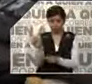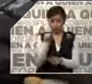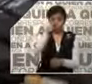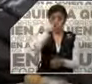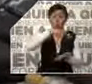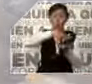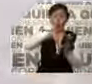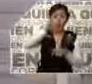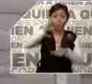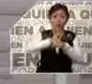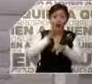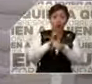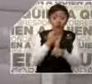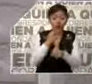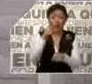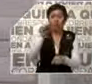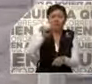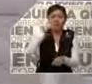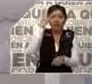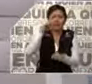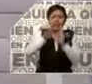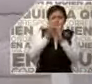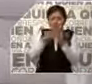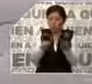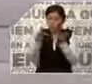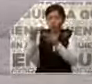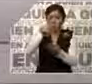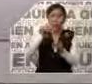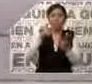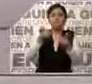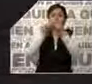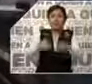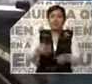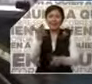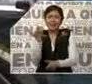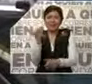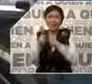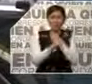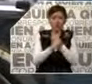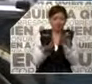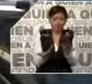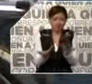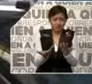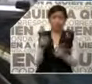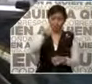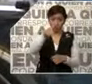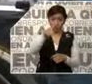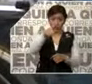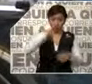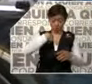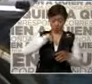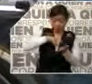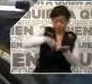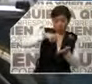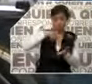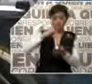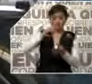un auto usado, realizar este trámite puede evitarle muchos dolores de cabeza. Si yo compro un vehículo sin tomar